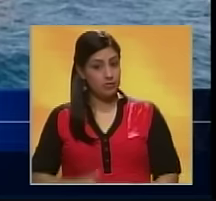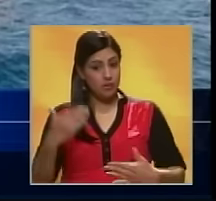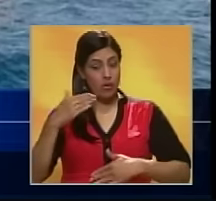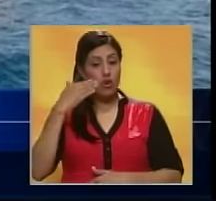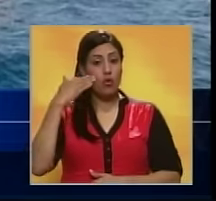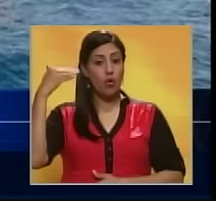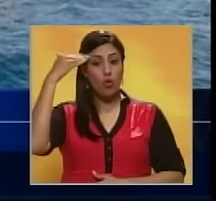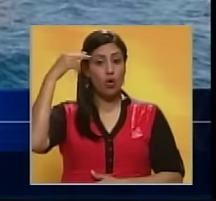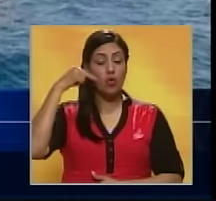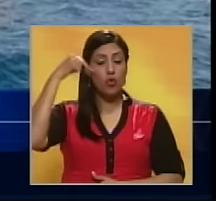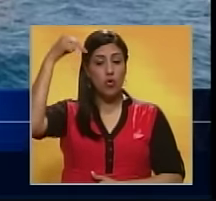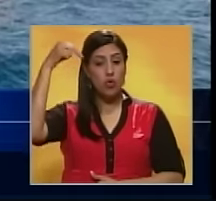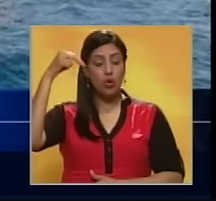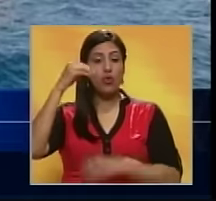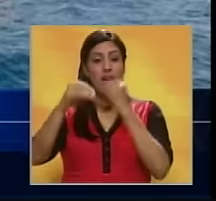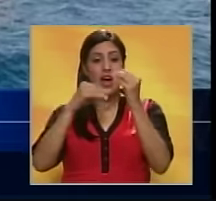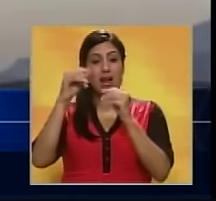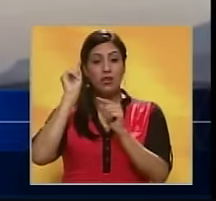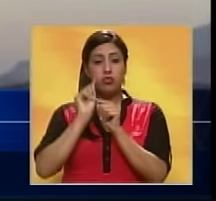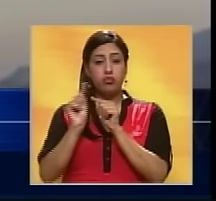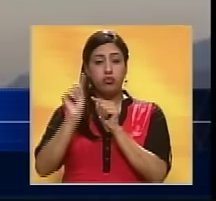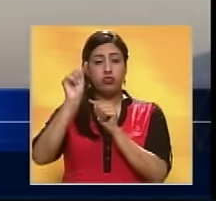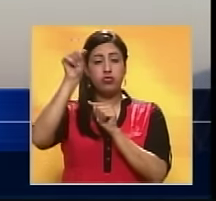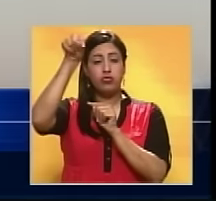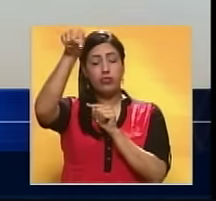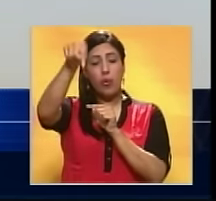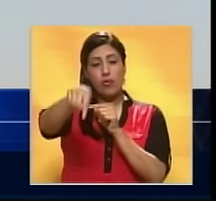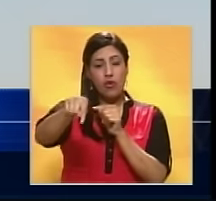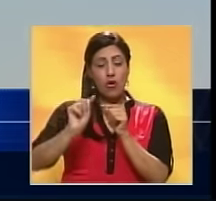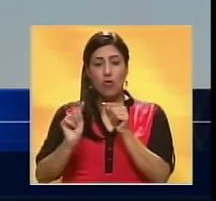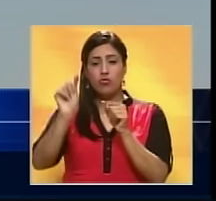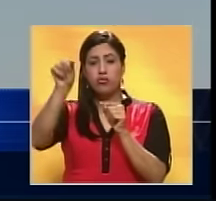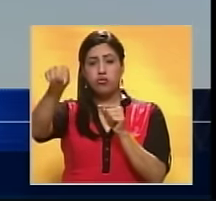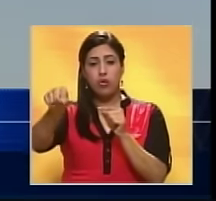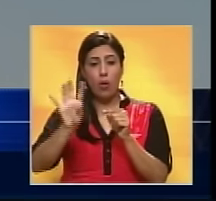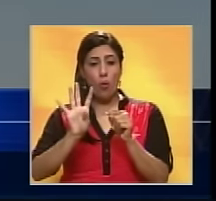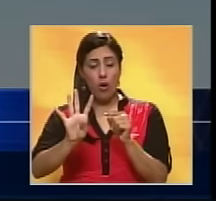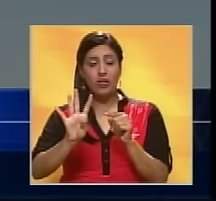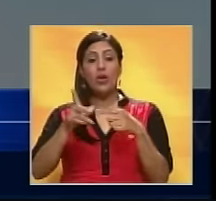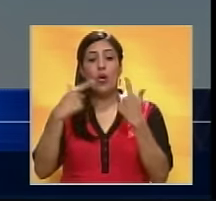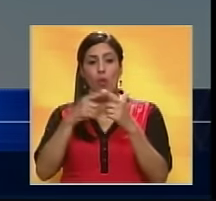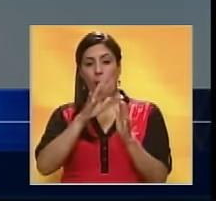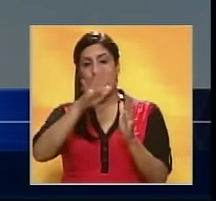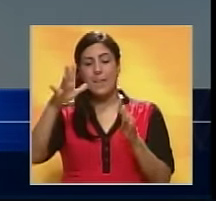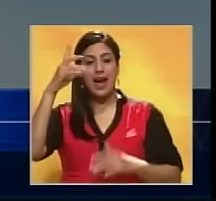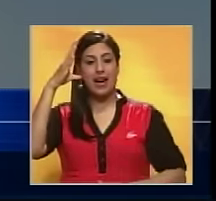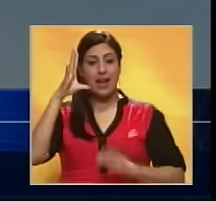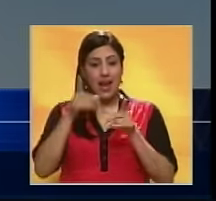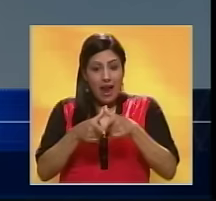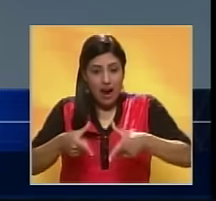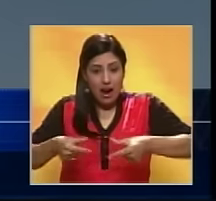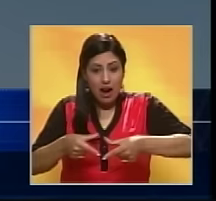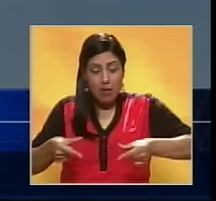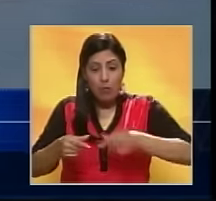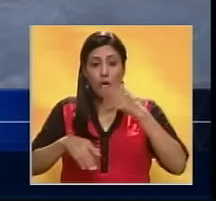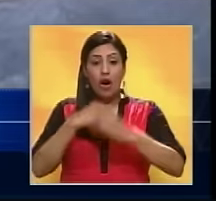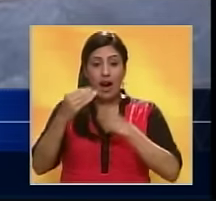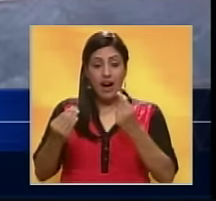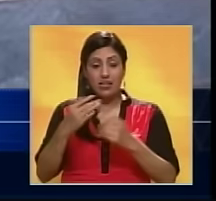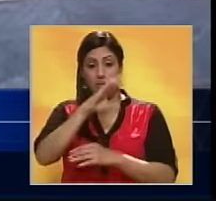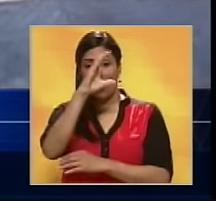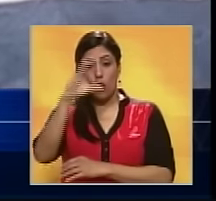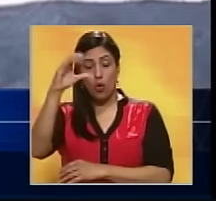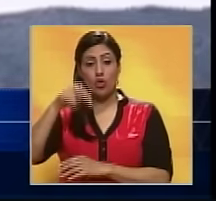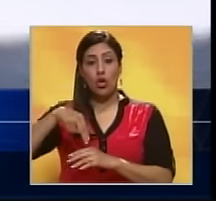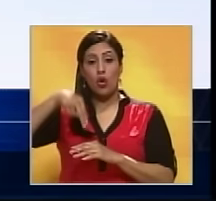Corea del Norte realizó el lanzamiento de 4 misiles balísticos que cayeron en aguas del mar de Japón. La acción se produjo desde la